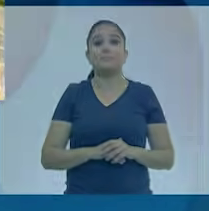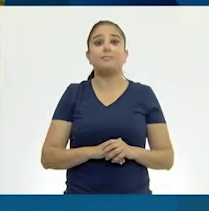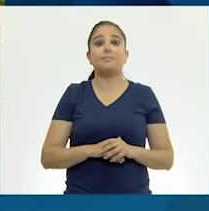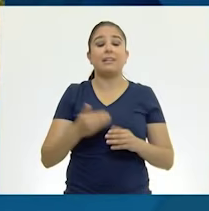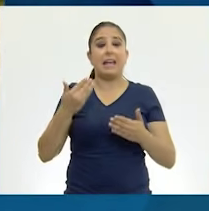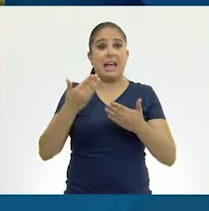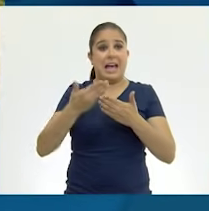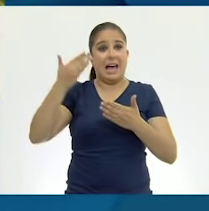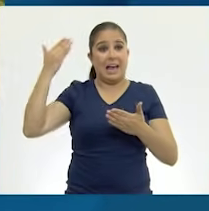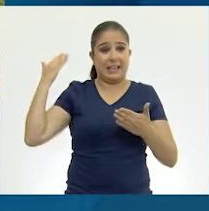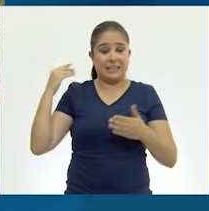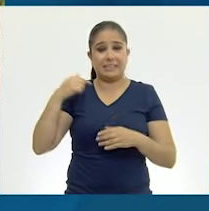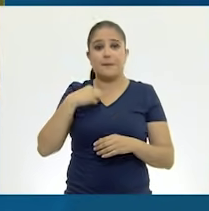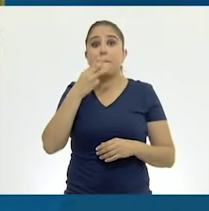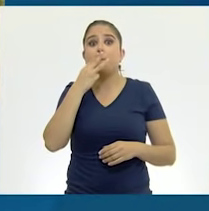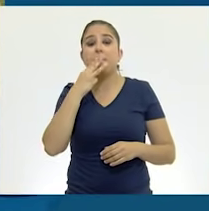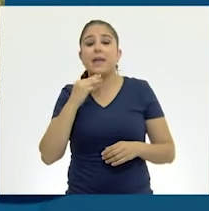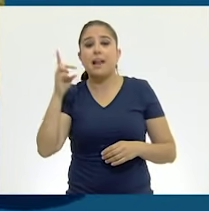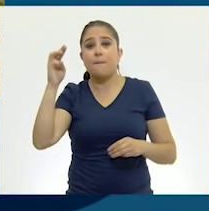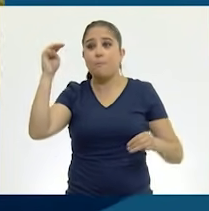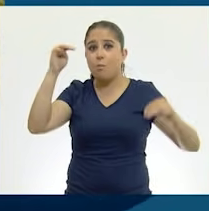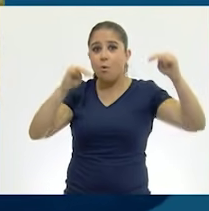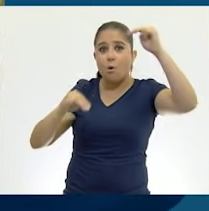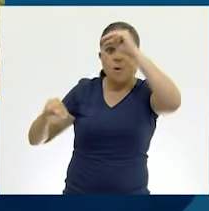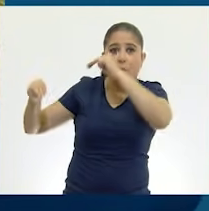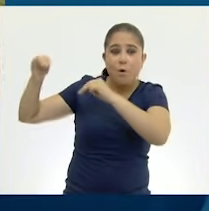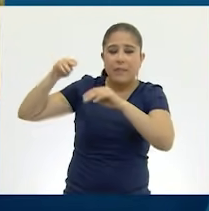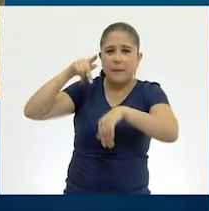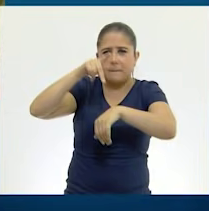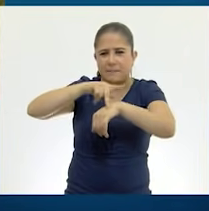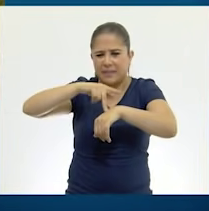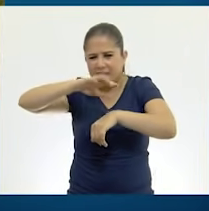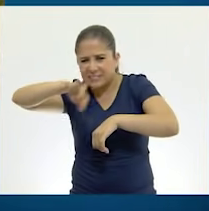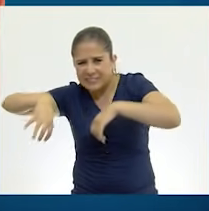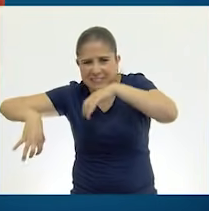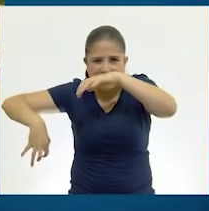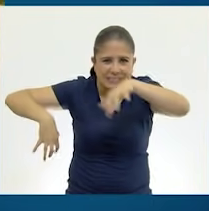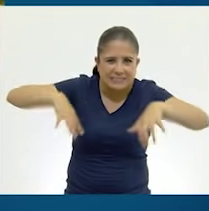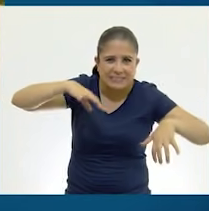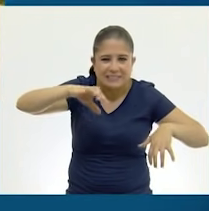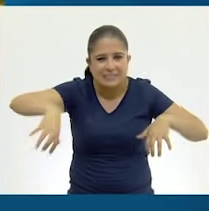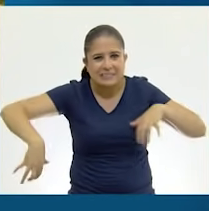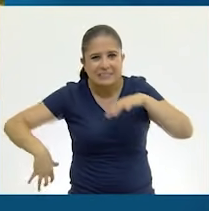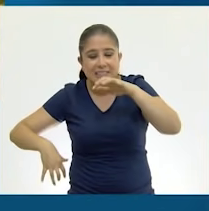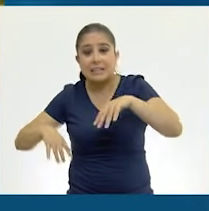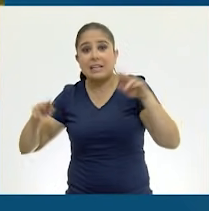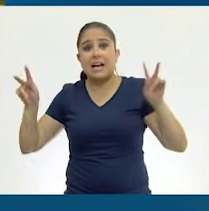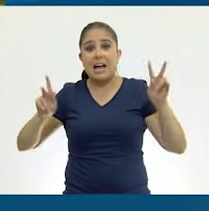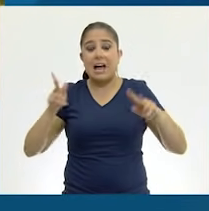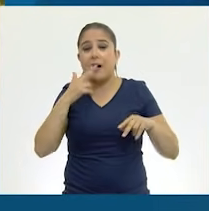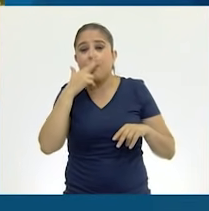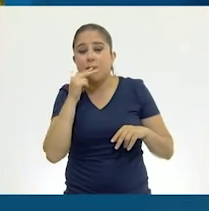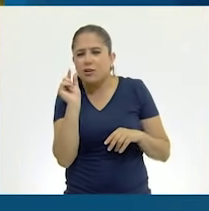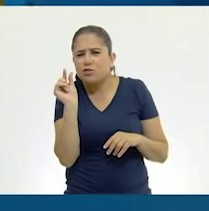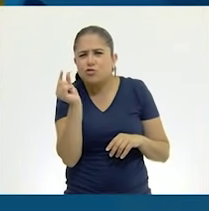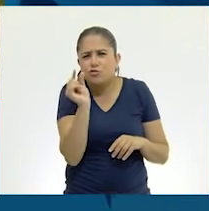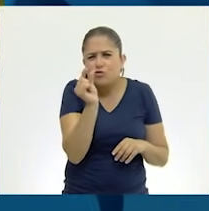Antes iban por la miel al monte y la sacaban entre las piedras. Donde se meten las abejas es una rajadita